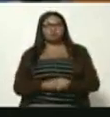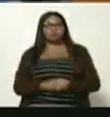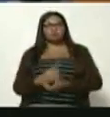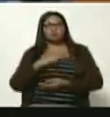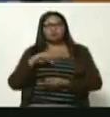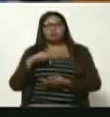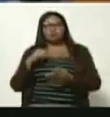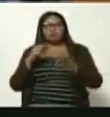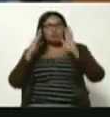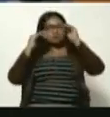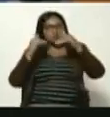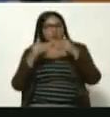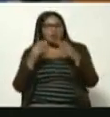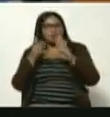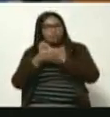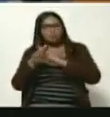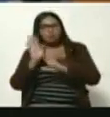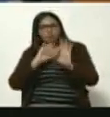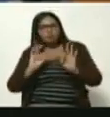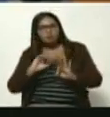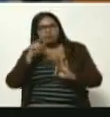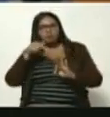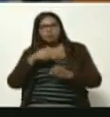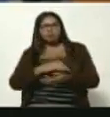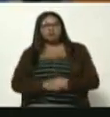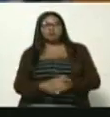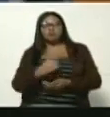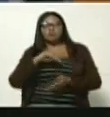deliberado al inalienable